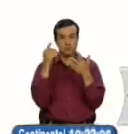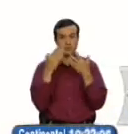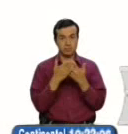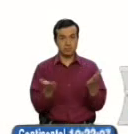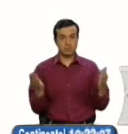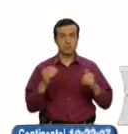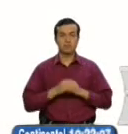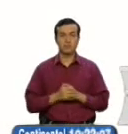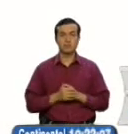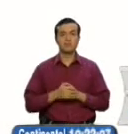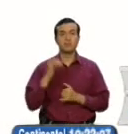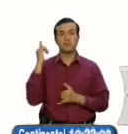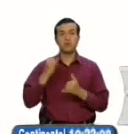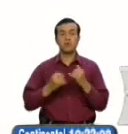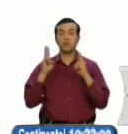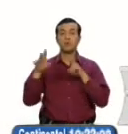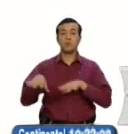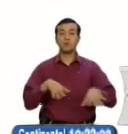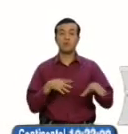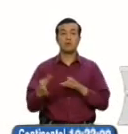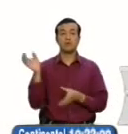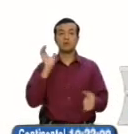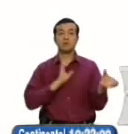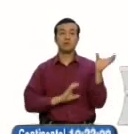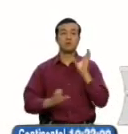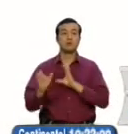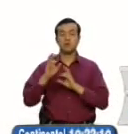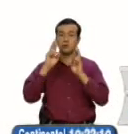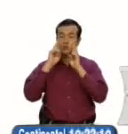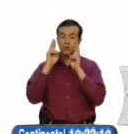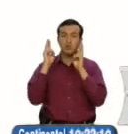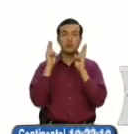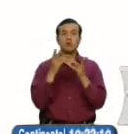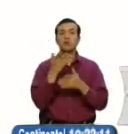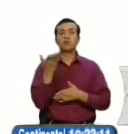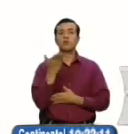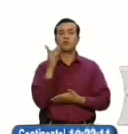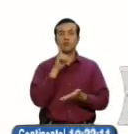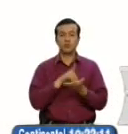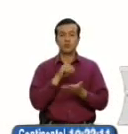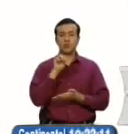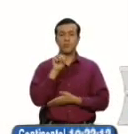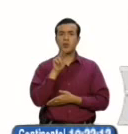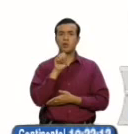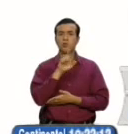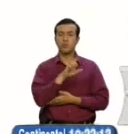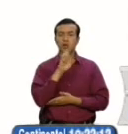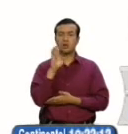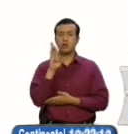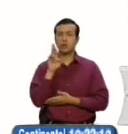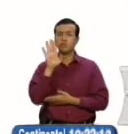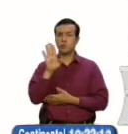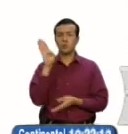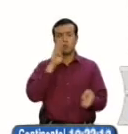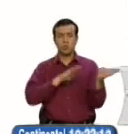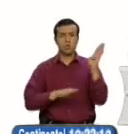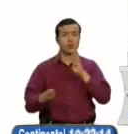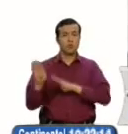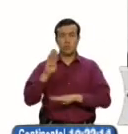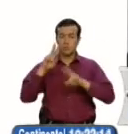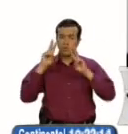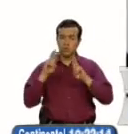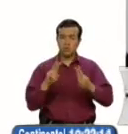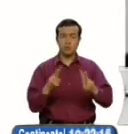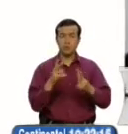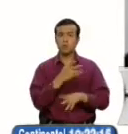publicaciones. Finalmente, en la categoría Actividades Científicas, el reconocimiento lo obtuvo el doctor Manuel Cruz, biólogo, académico e